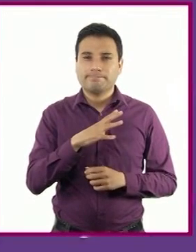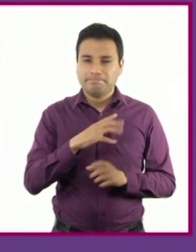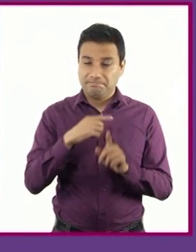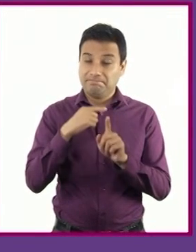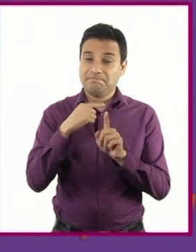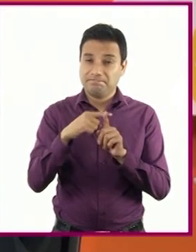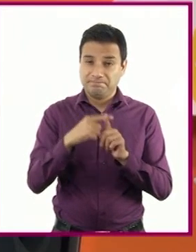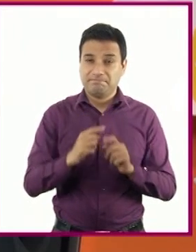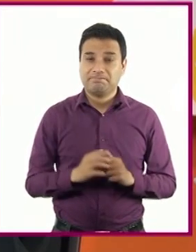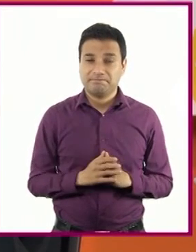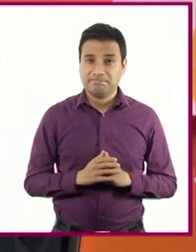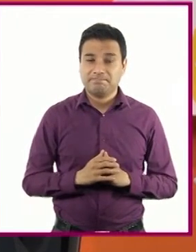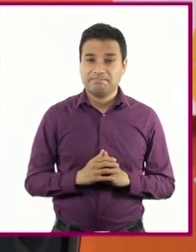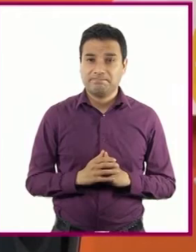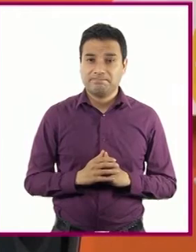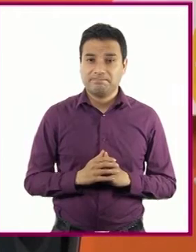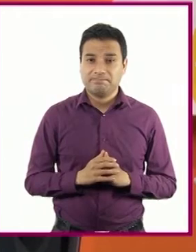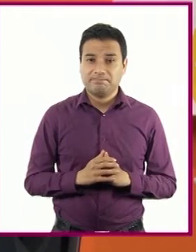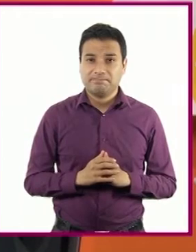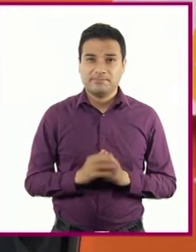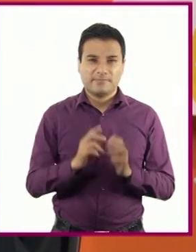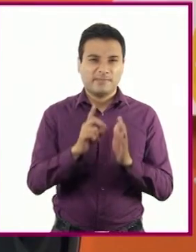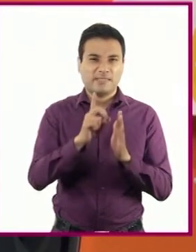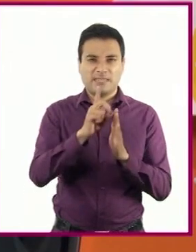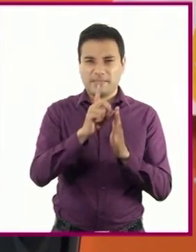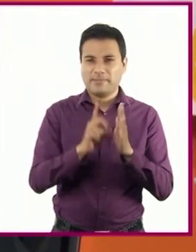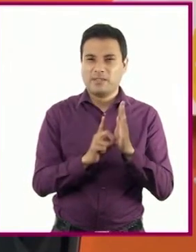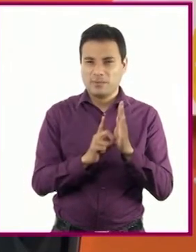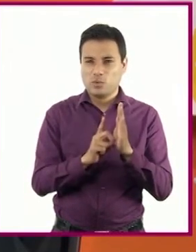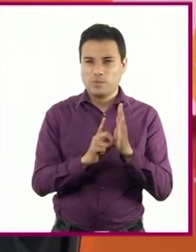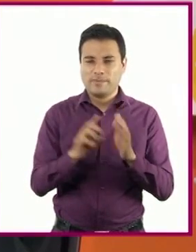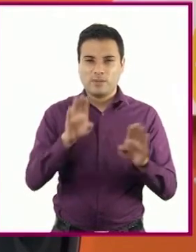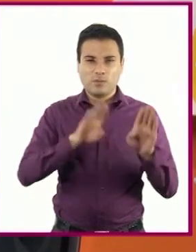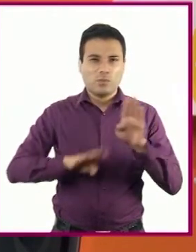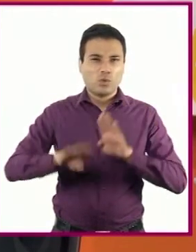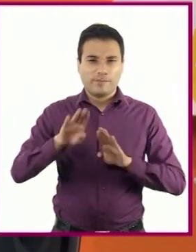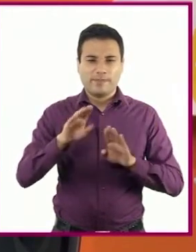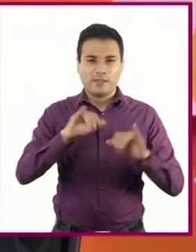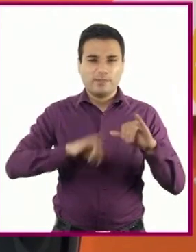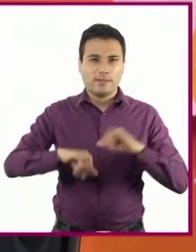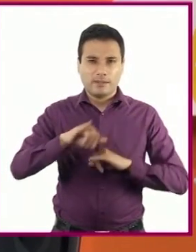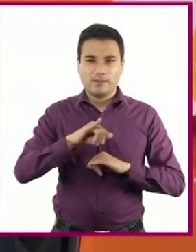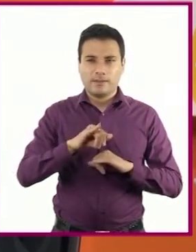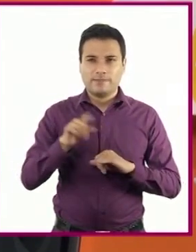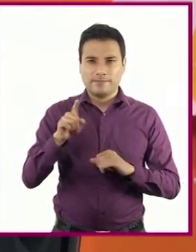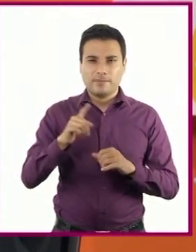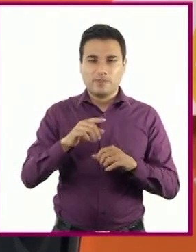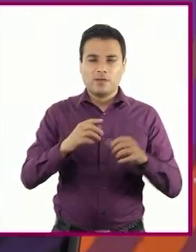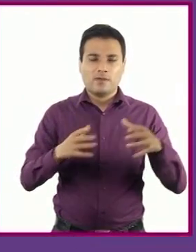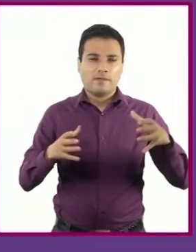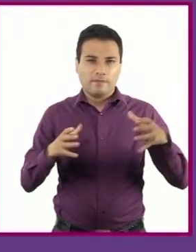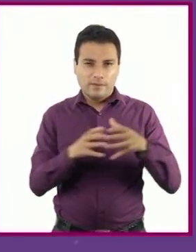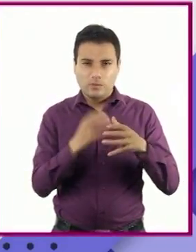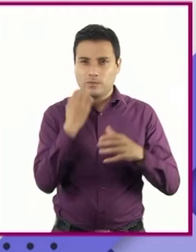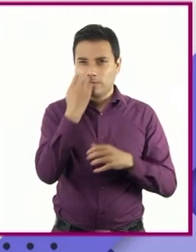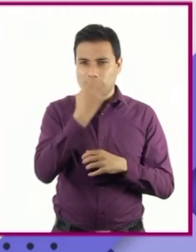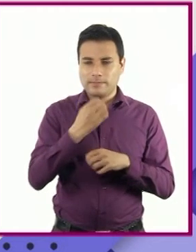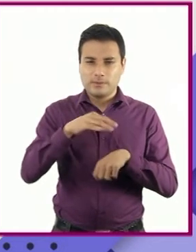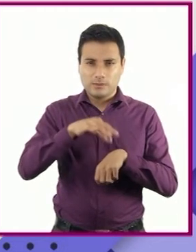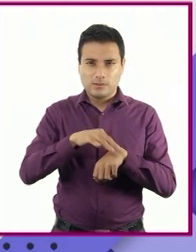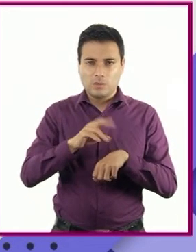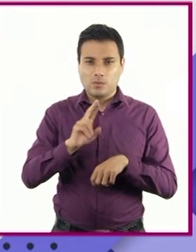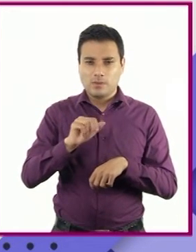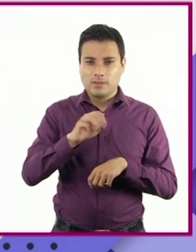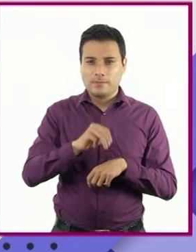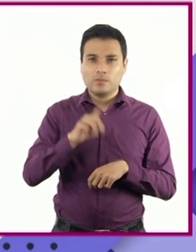ventajas. En el Departamento de Bioquímica de la Facultad de Medicina de la UNAM, la doctora Irma Romero Álvarez